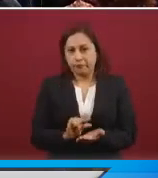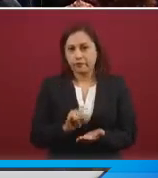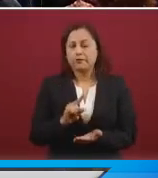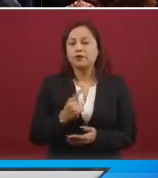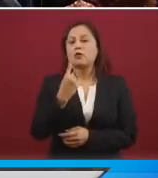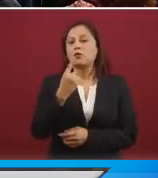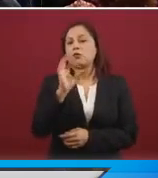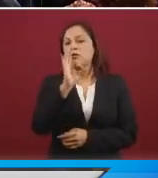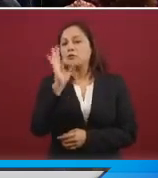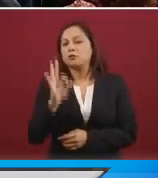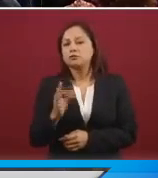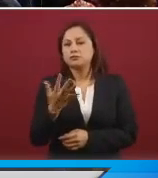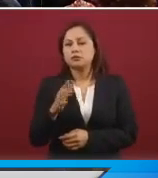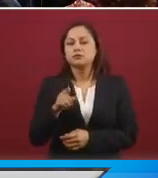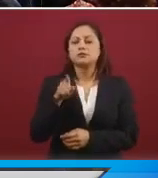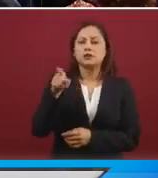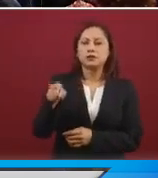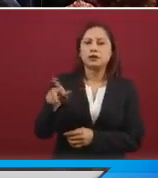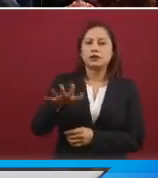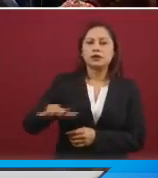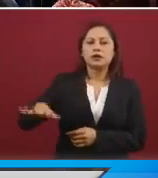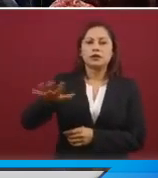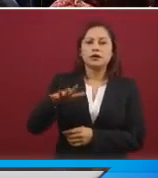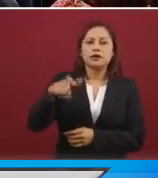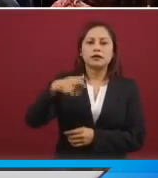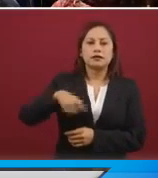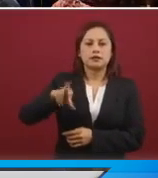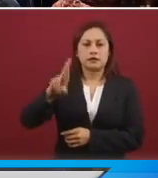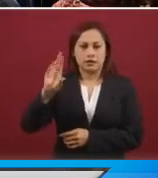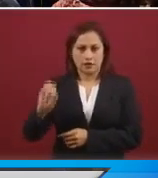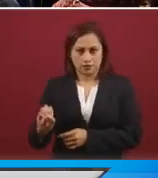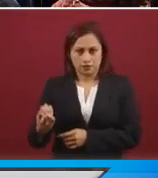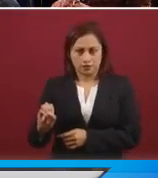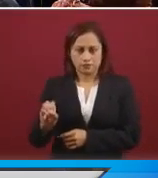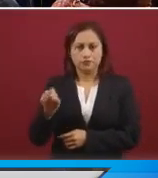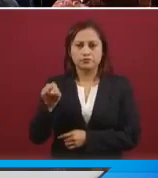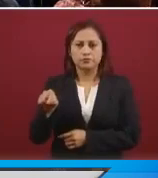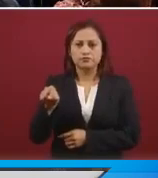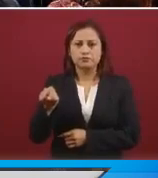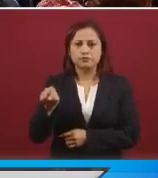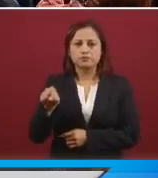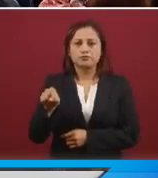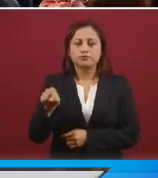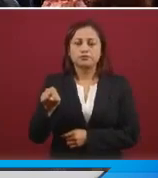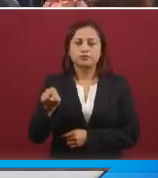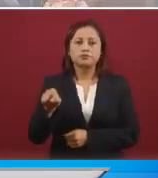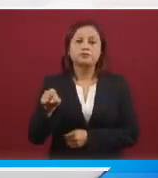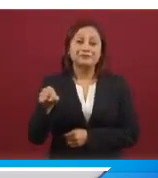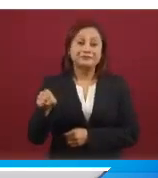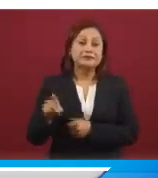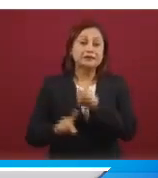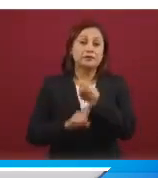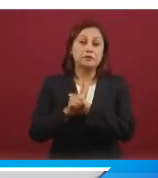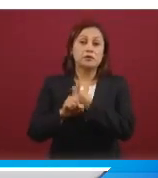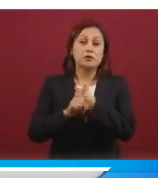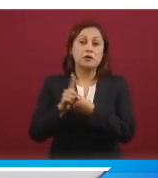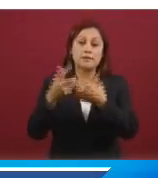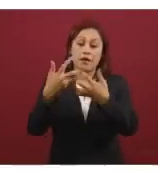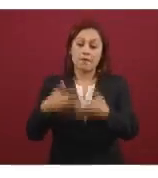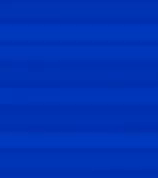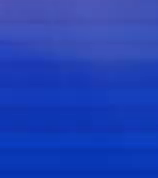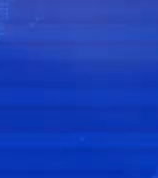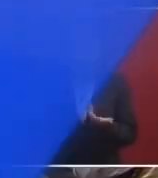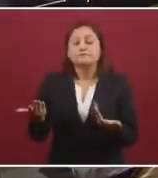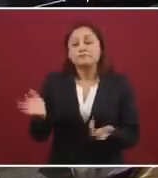litro. Fuentes CENER, CRE y Profeco. Se continúa la atención a las denuncias realizadas desde la aplicación para verificar las estaciones de